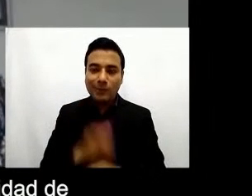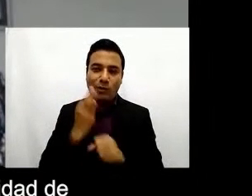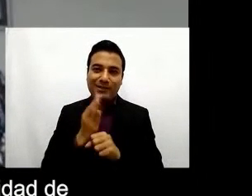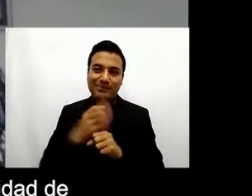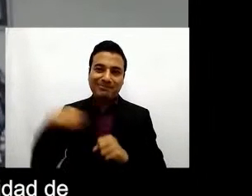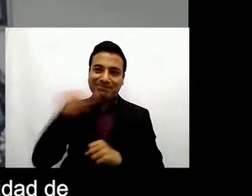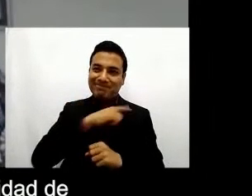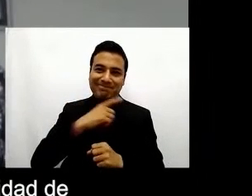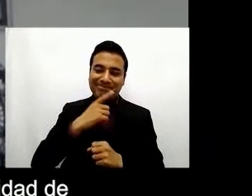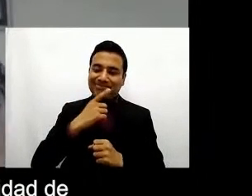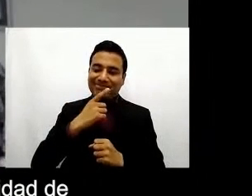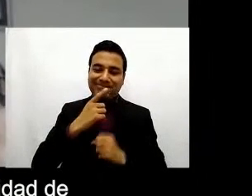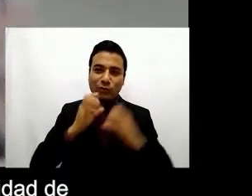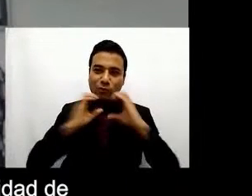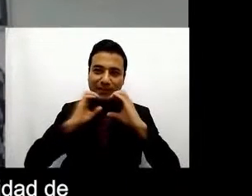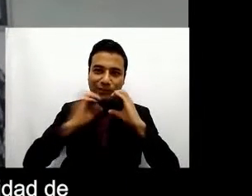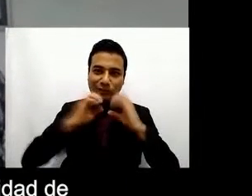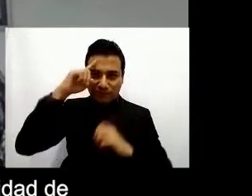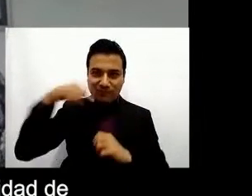comunicación